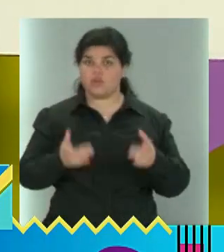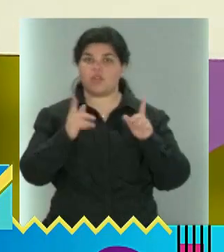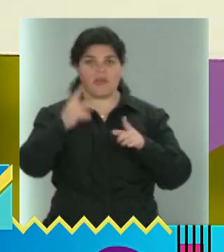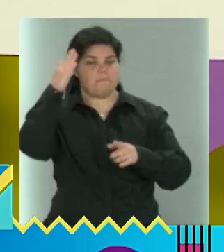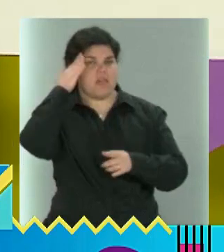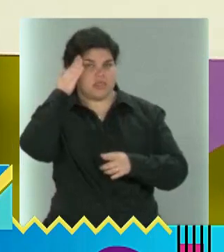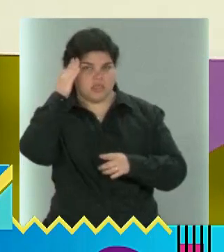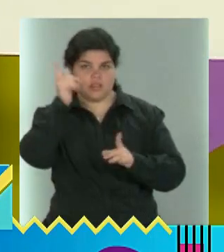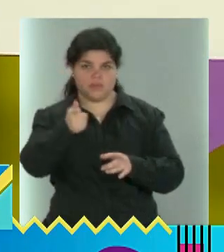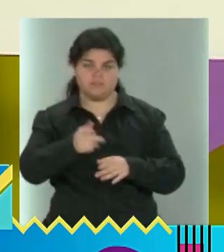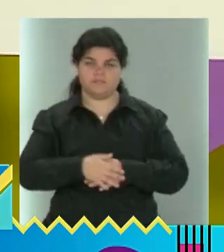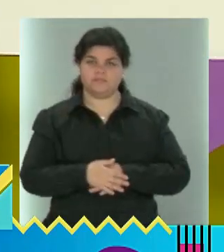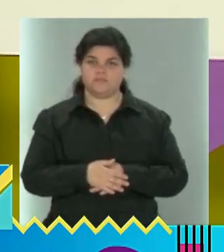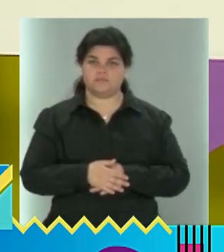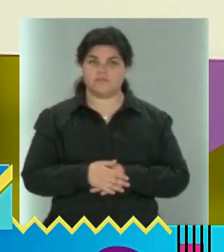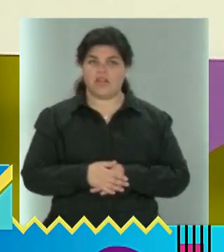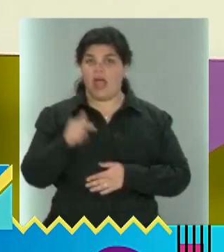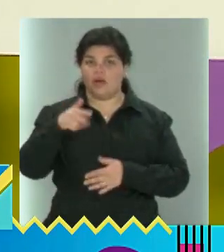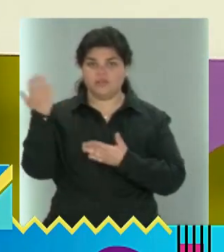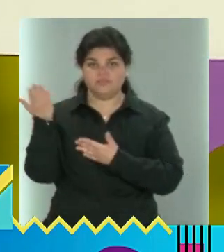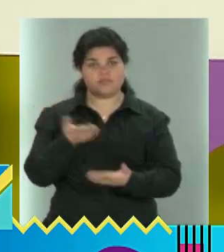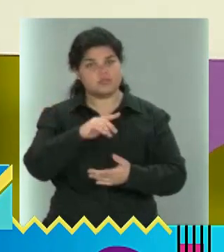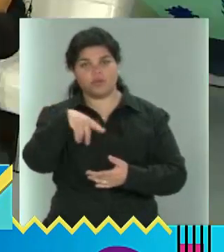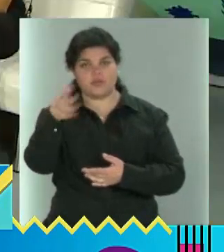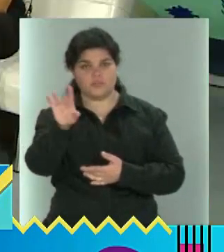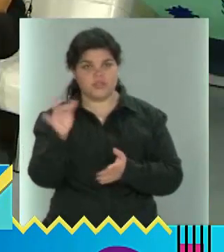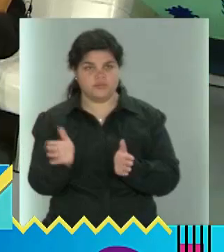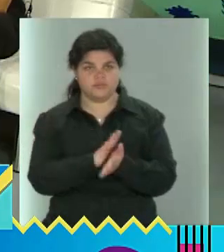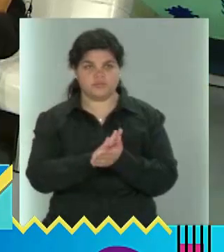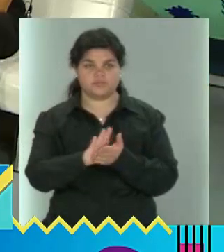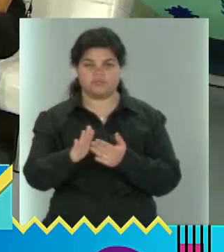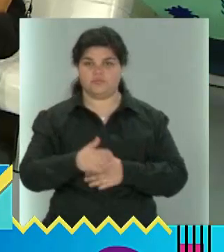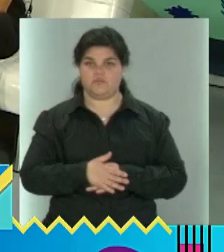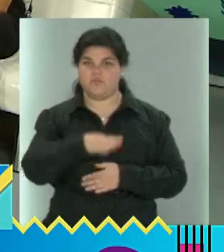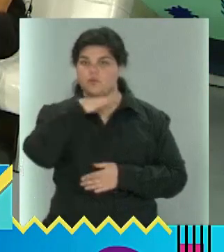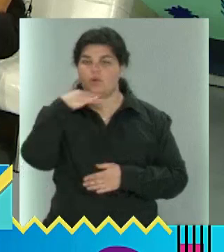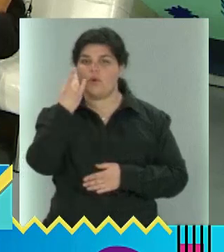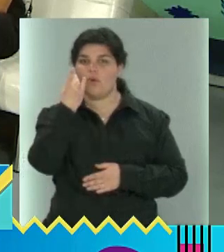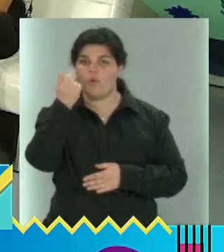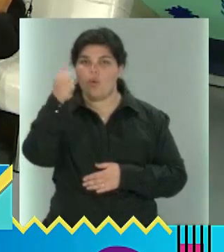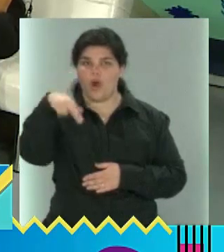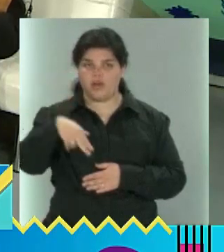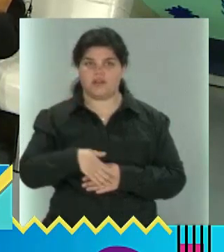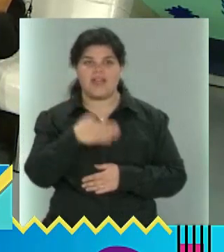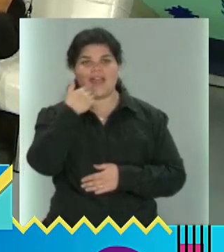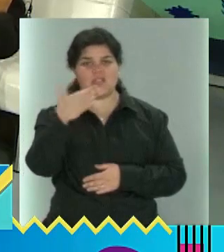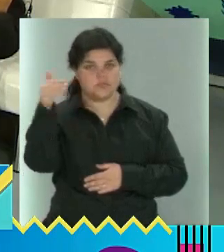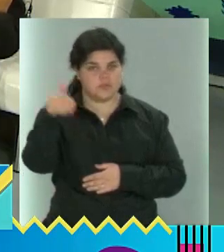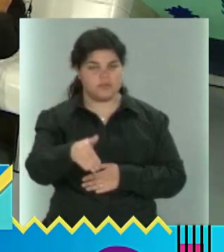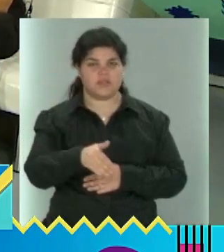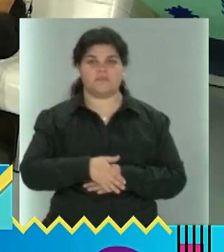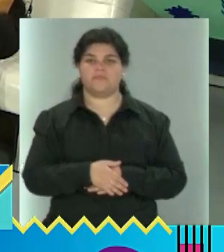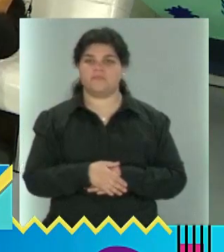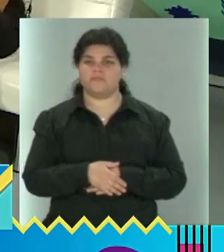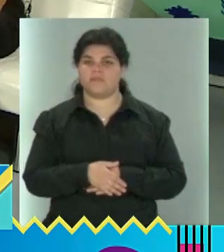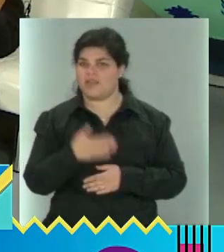mental. Nos vamos a dar el gusto de presentar a otro nuevo invitado. Está con nosotros Juan Manuel Torres. Muchísimas gracias, Juan Manuel, por estar presente.